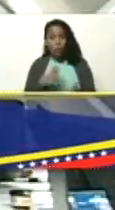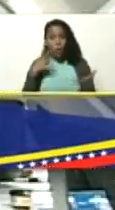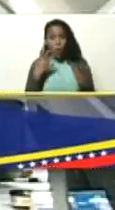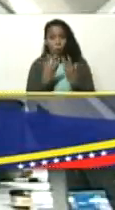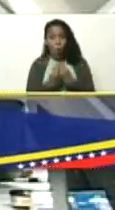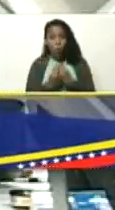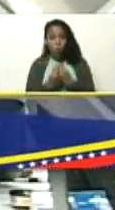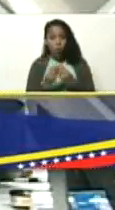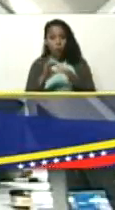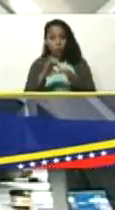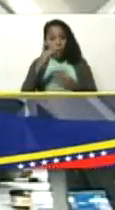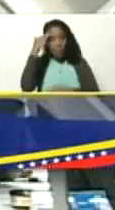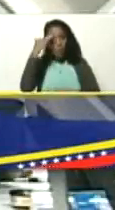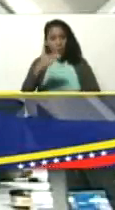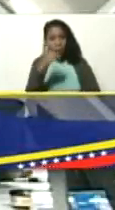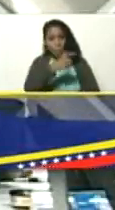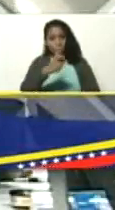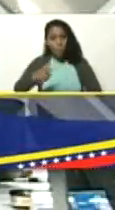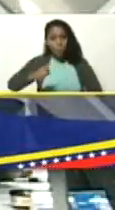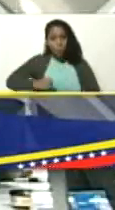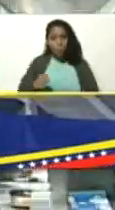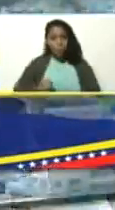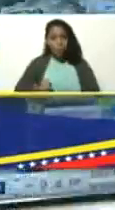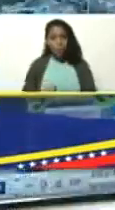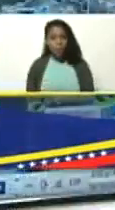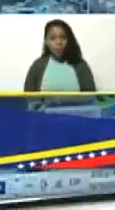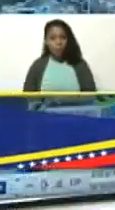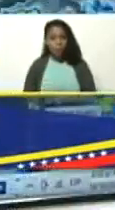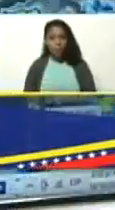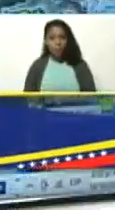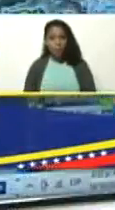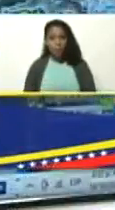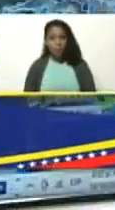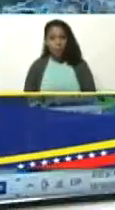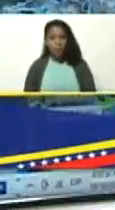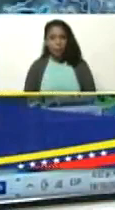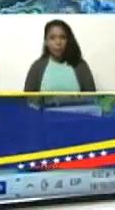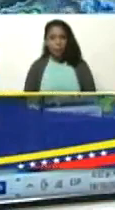Conjuntamente, la Unión Cívico-Militar Policial.